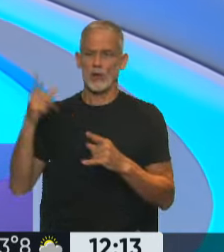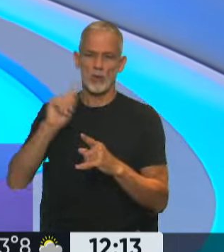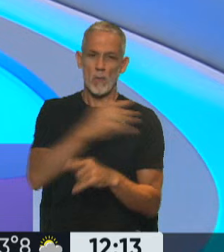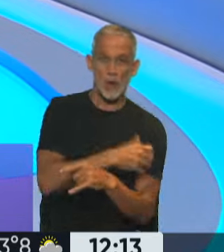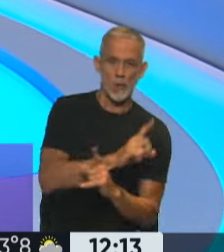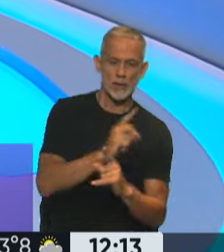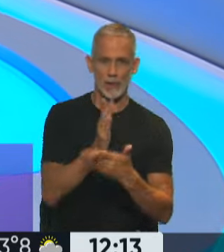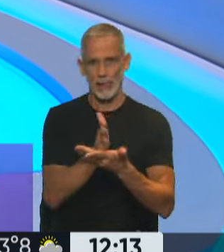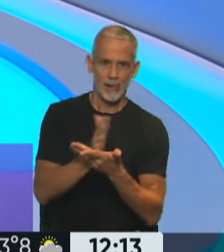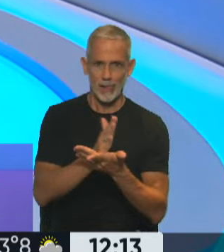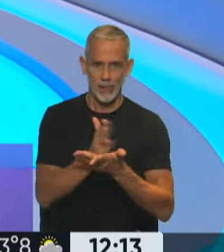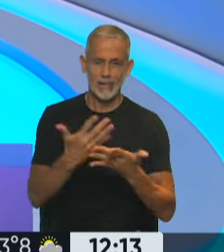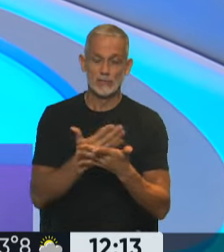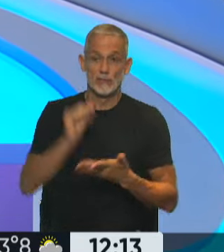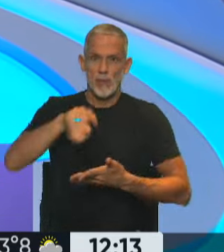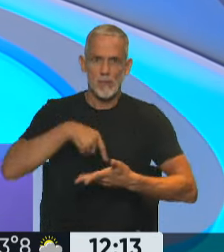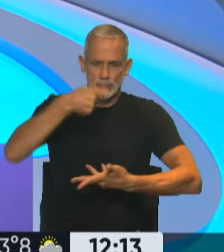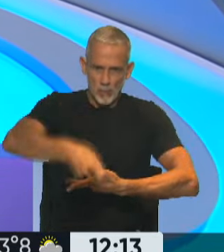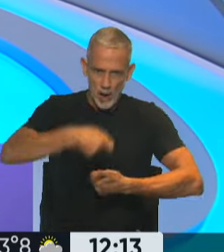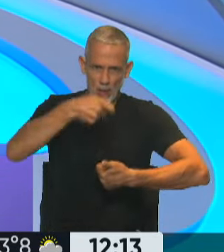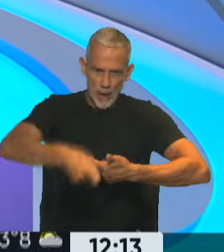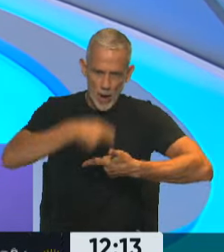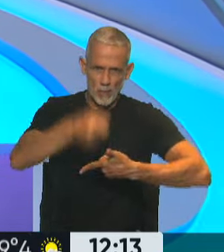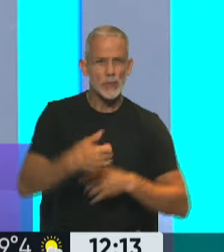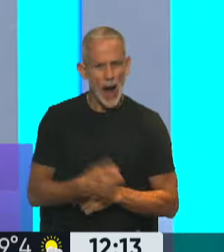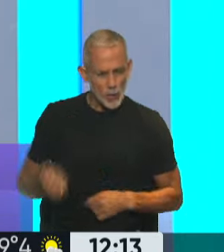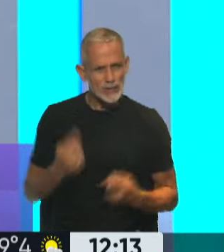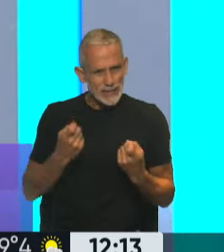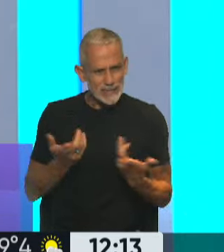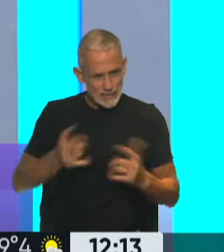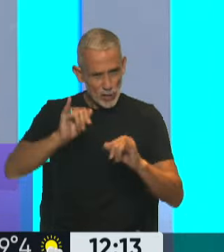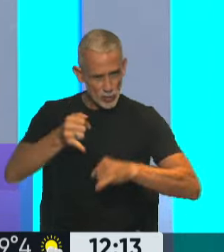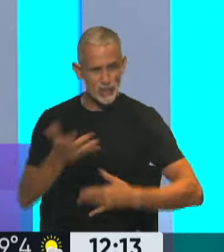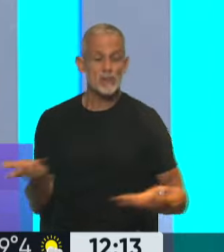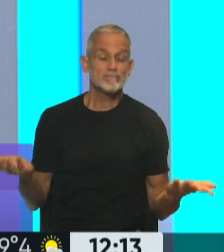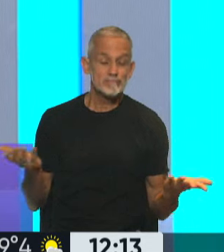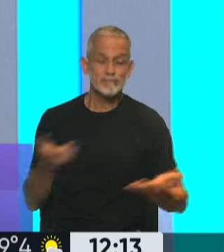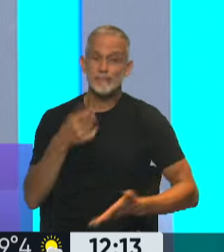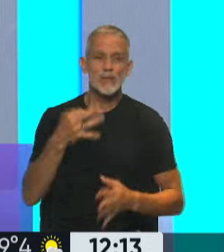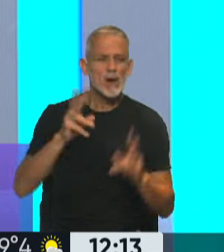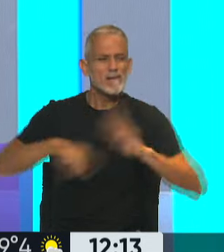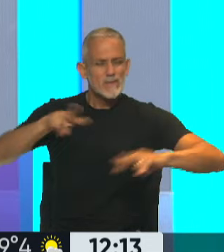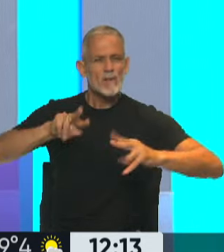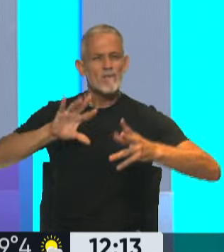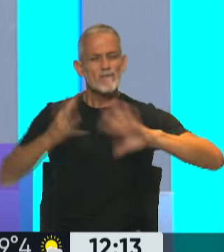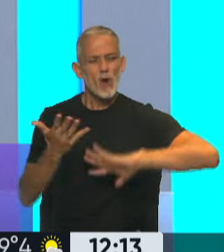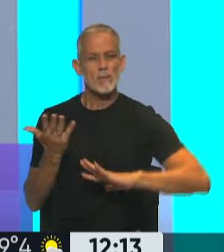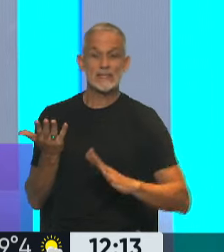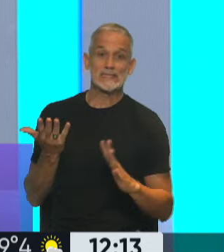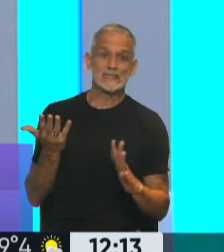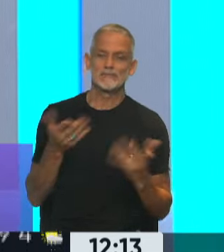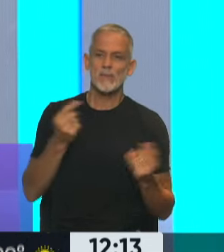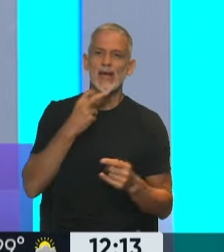más está sufriendo con todos estos ajustes necesarios, bueno, va a tener que buscar otras formas de usar